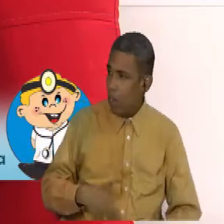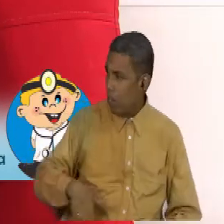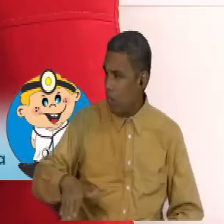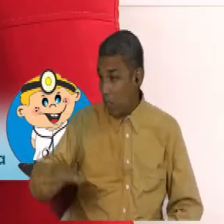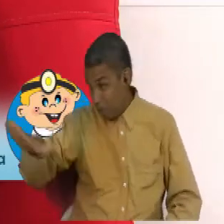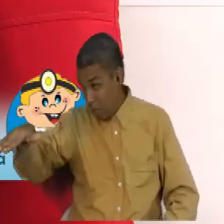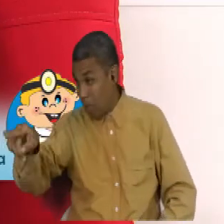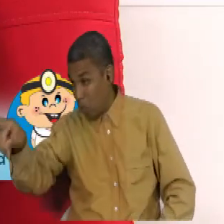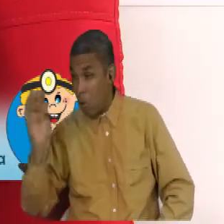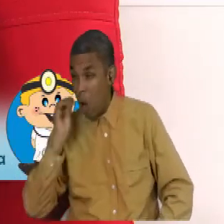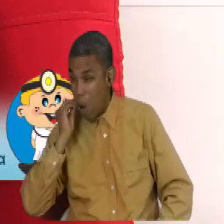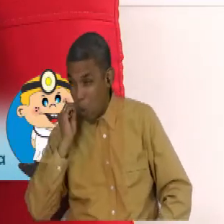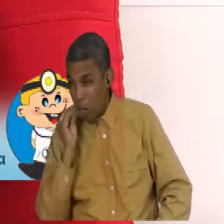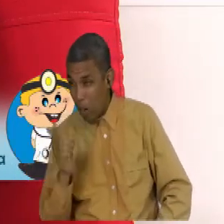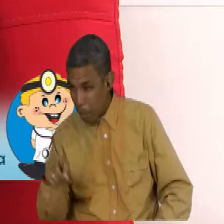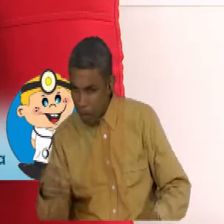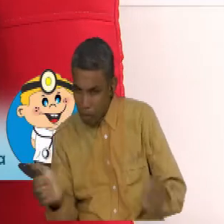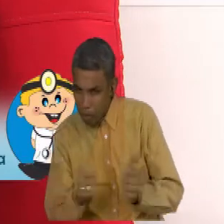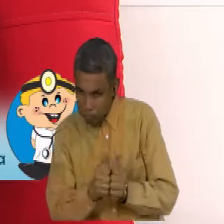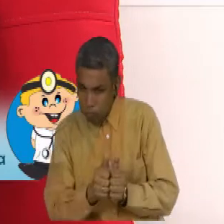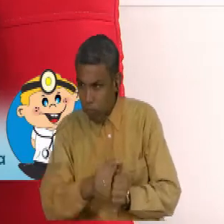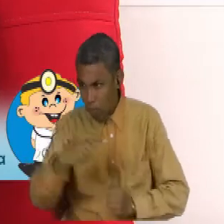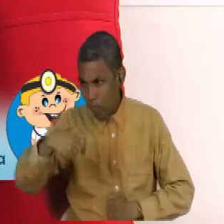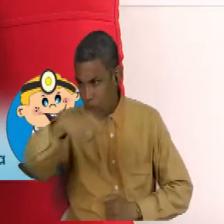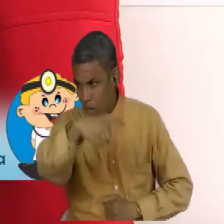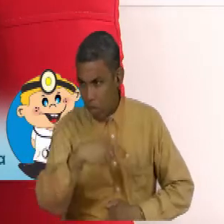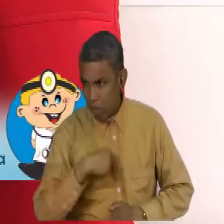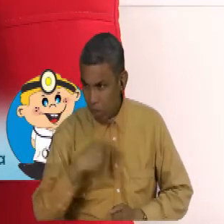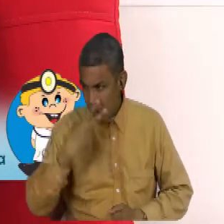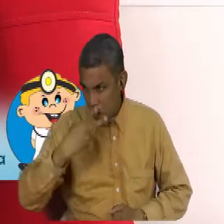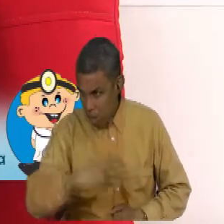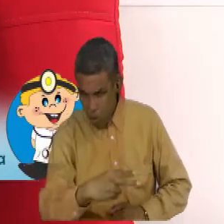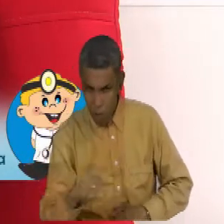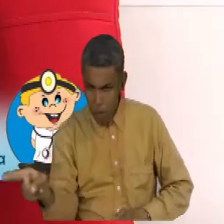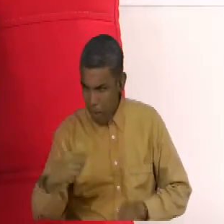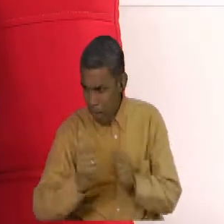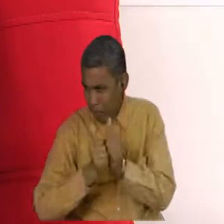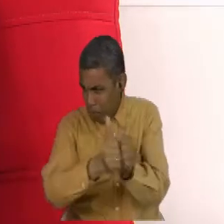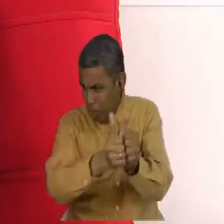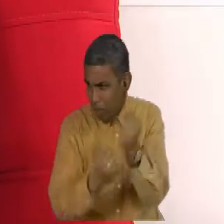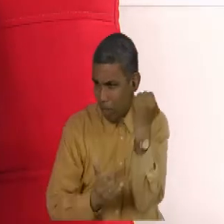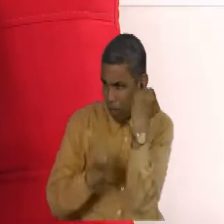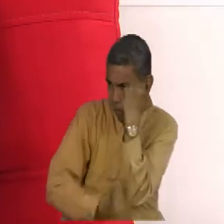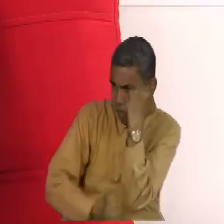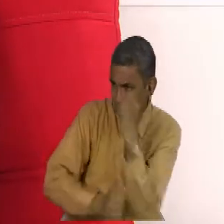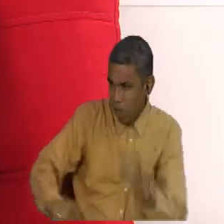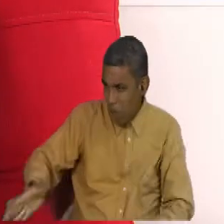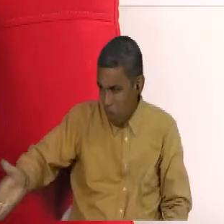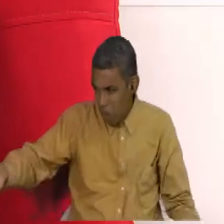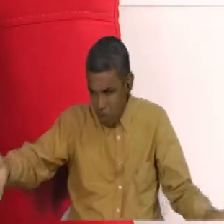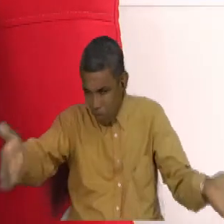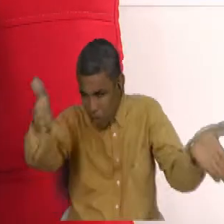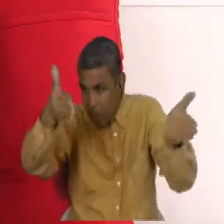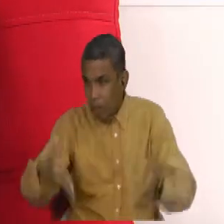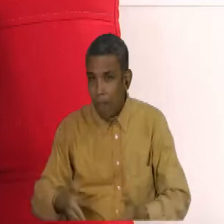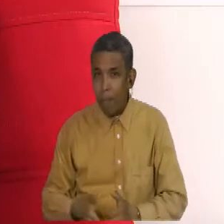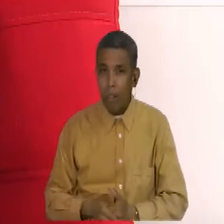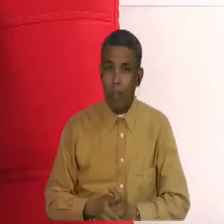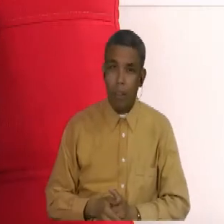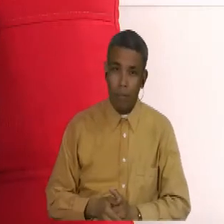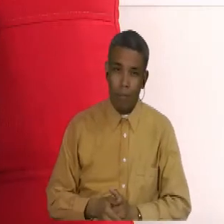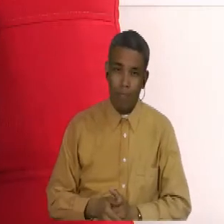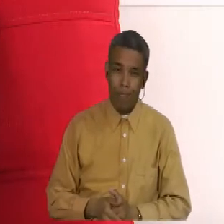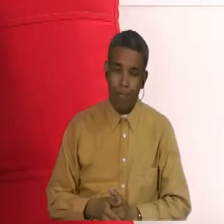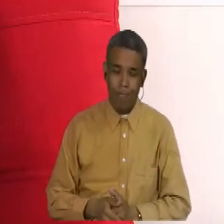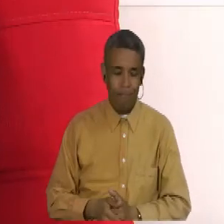en este instante de que estimulemos actividades. Si no podemos hacer nosotros, inscribir los niños en